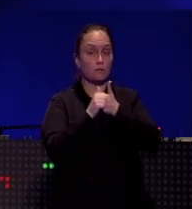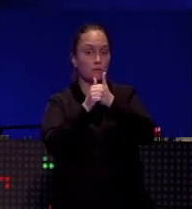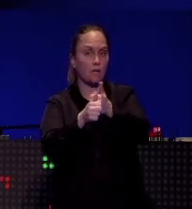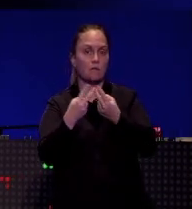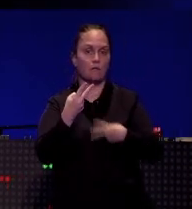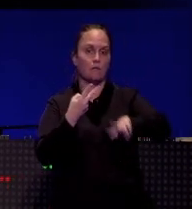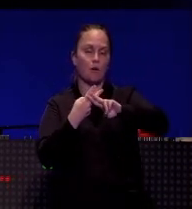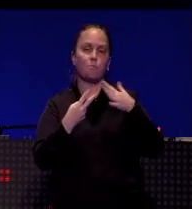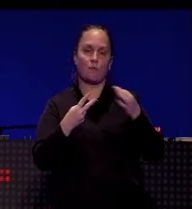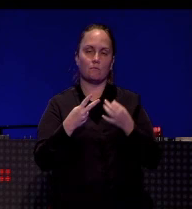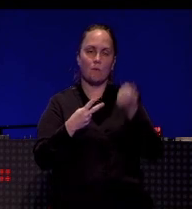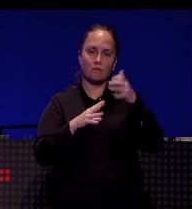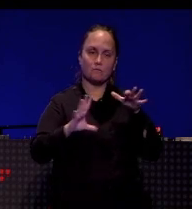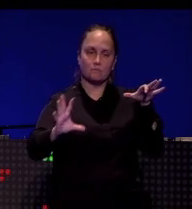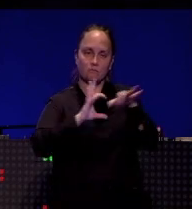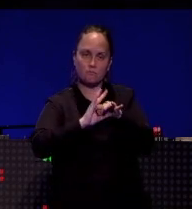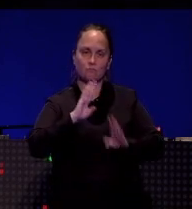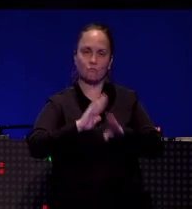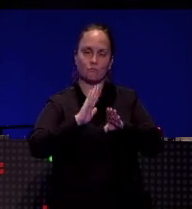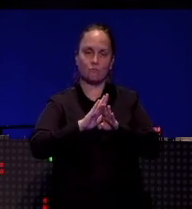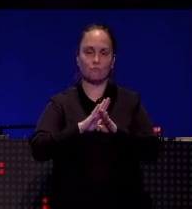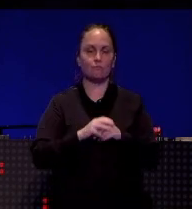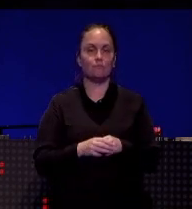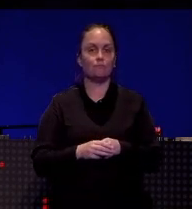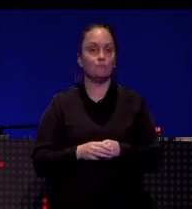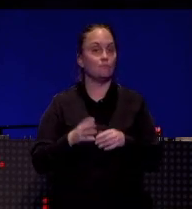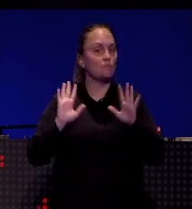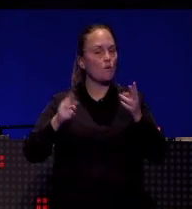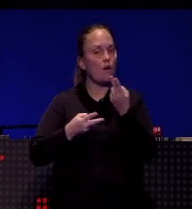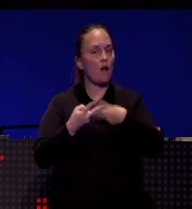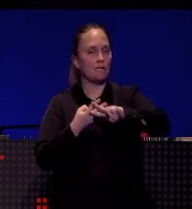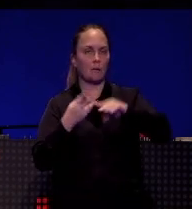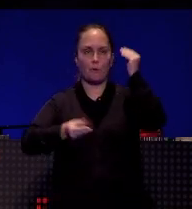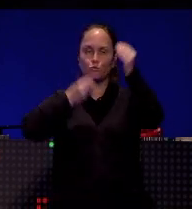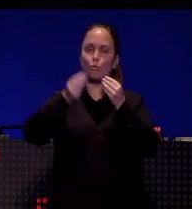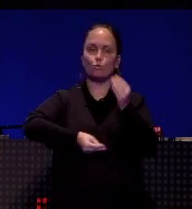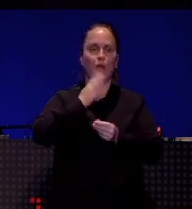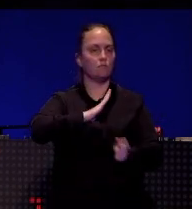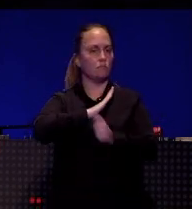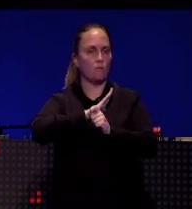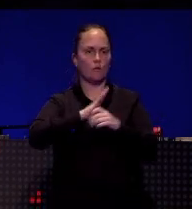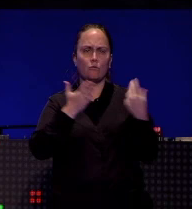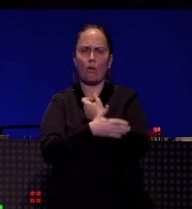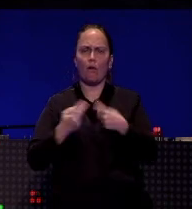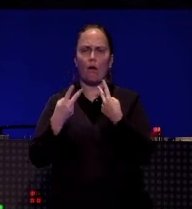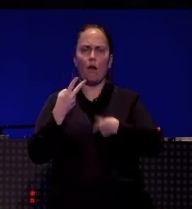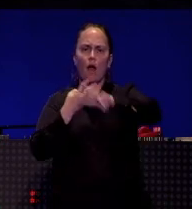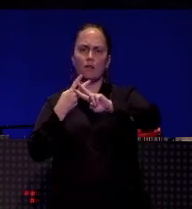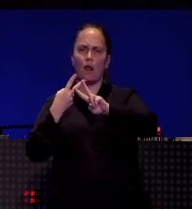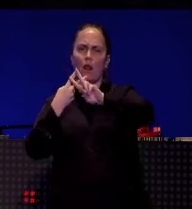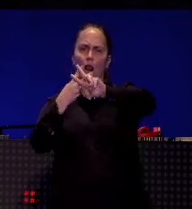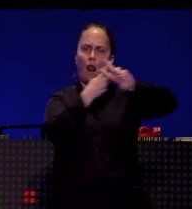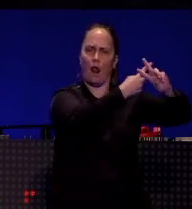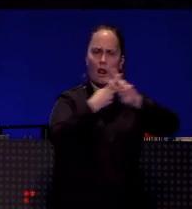engagement también con ellos yo creo que hay que utilizarlo de forma estratégica o sea no poner los 30 hashtags que te permite